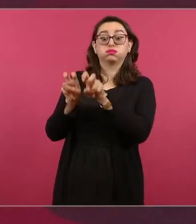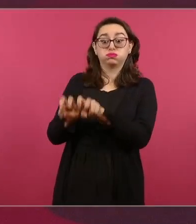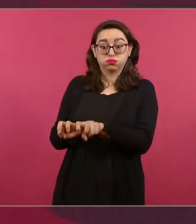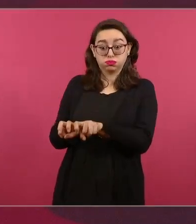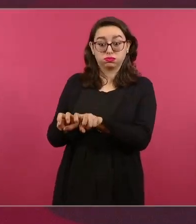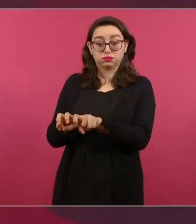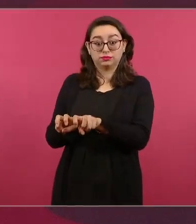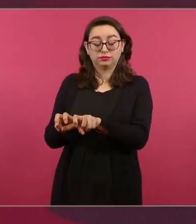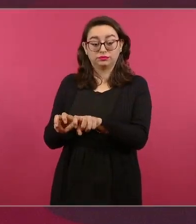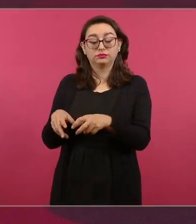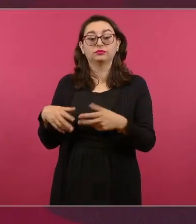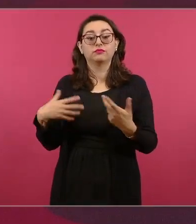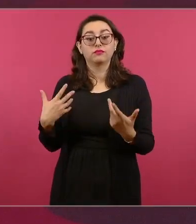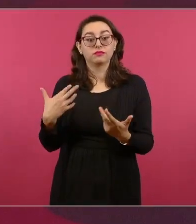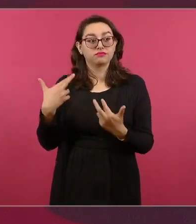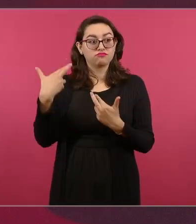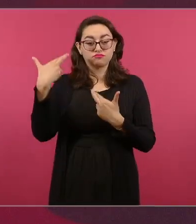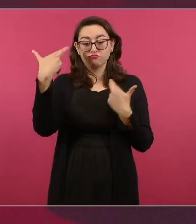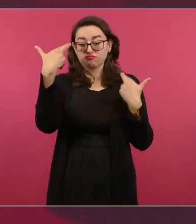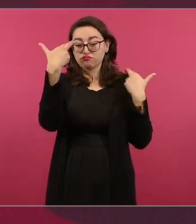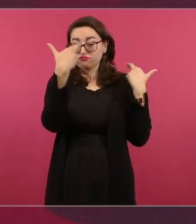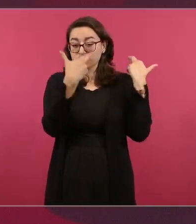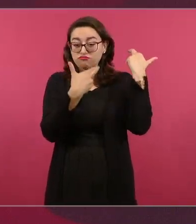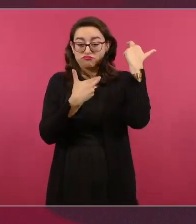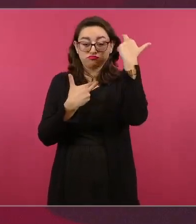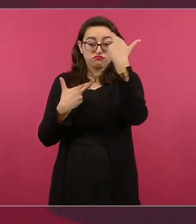Va a ser supervisión.